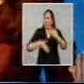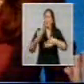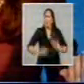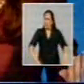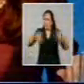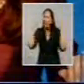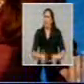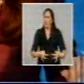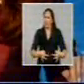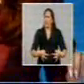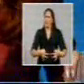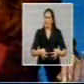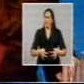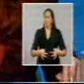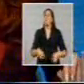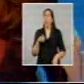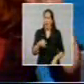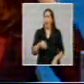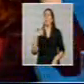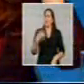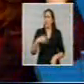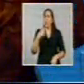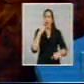Con número y gestión.